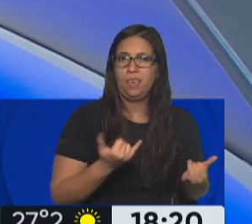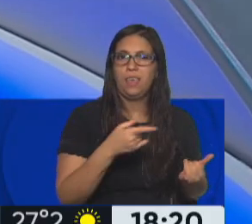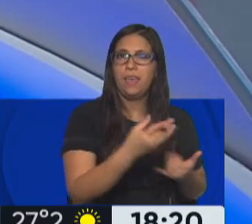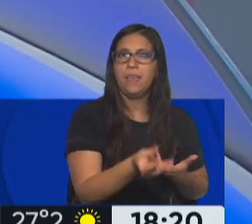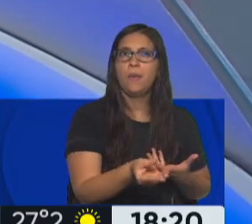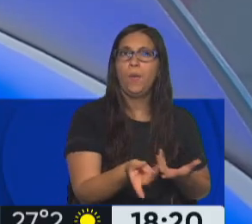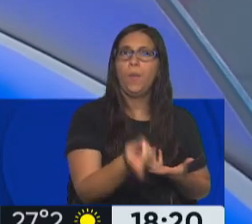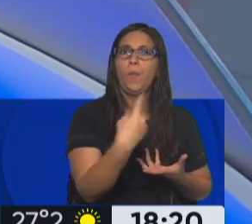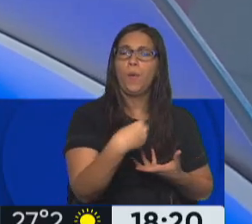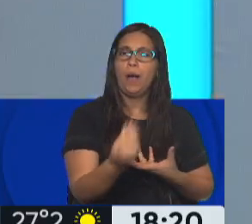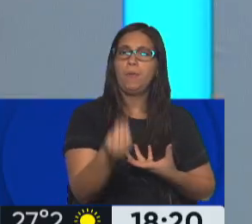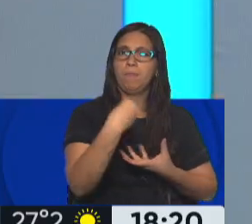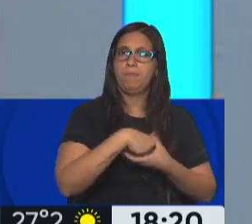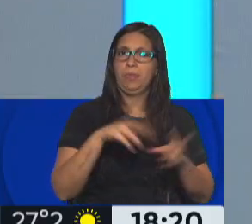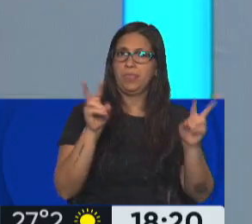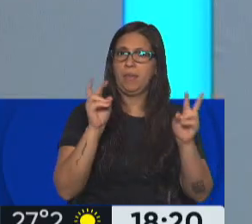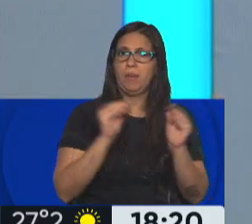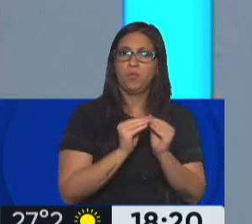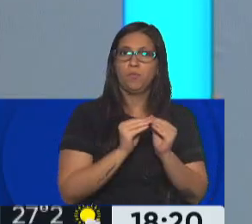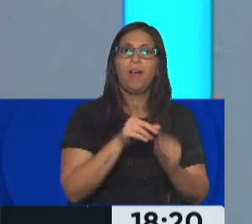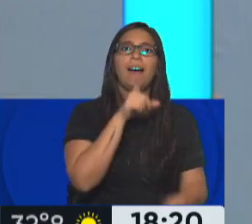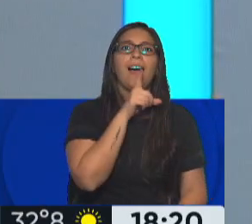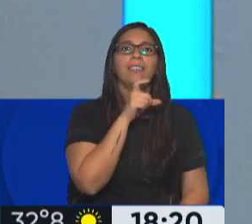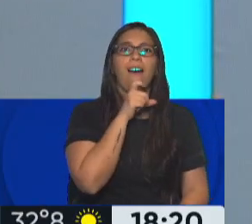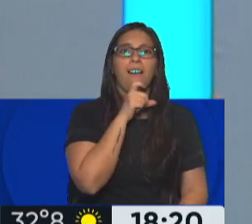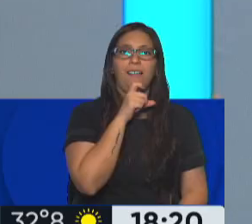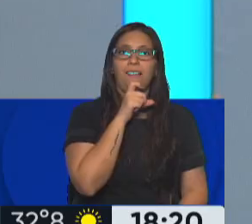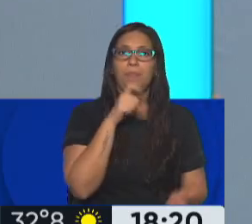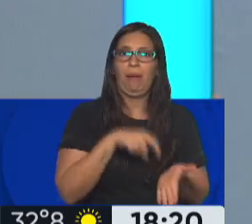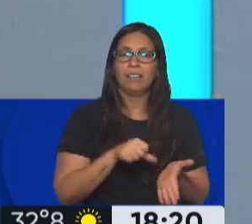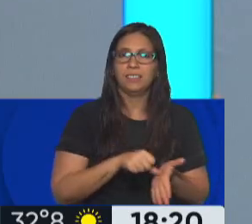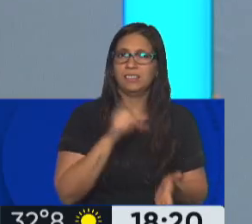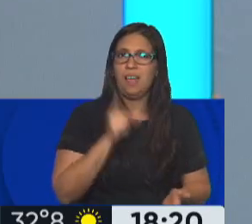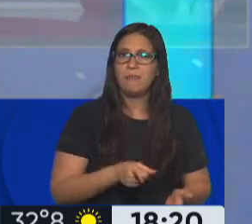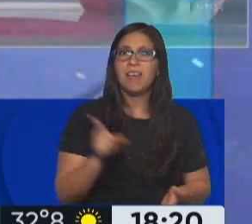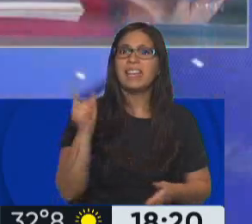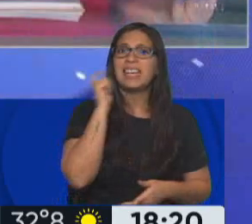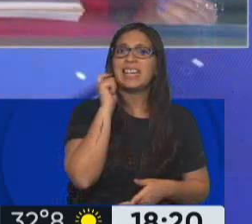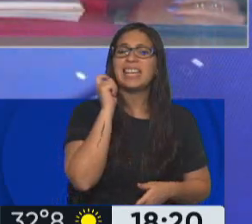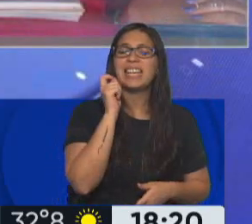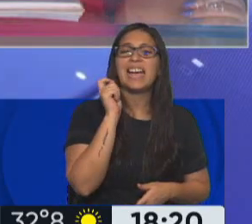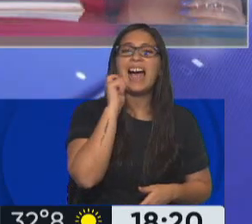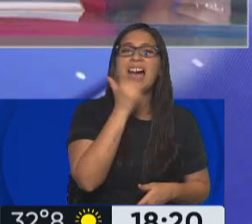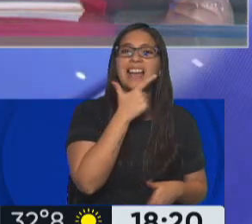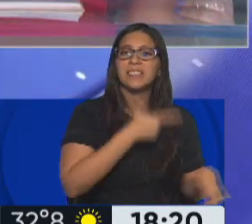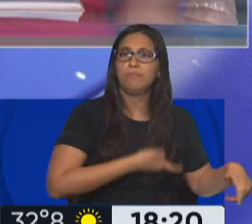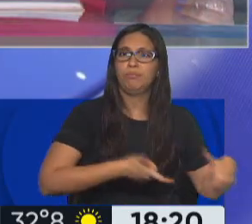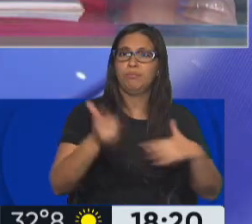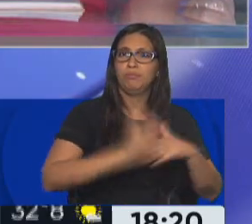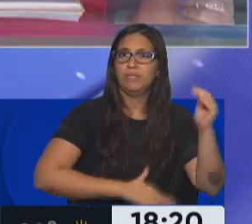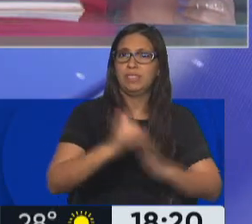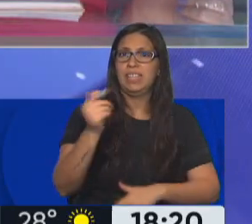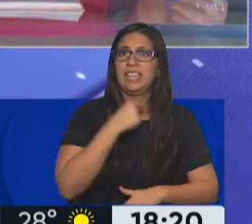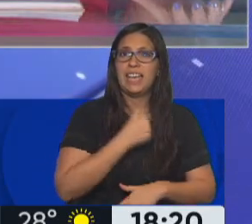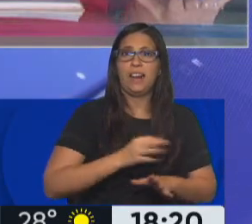un jugador del que también vamos a hablar, que es Qatar, ¿no? Esta idea del gasoducto que quiere construir Qatar, que se lo había propuesto a Bashar